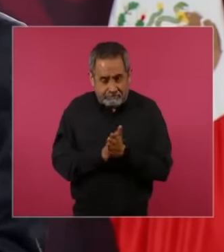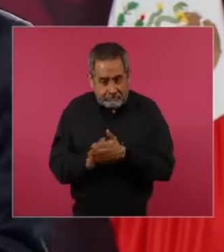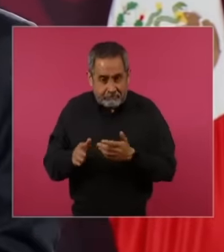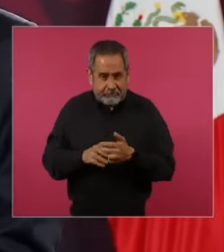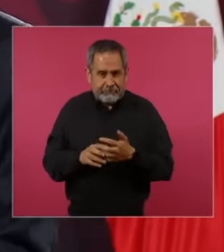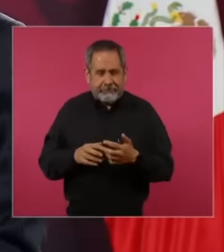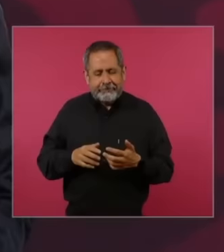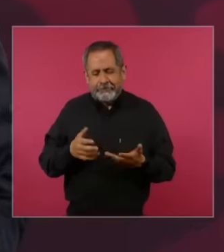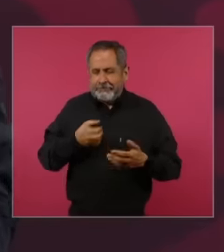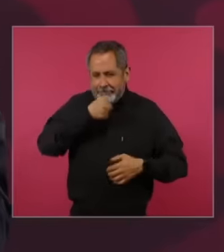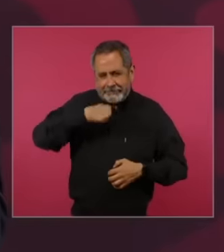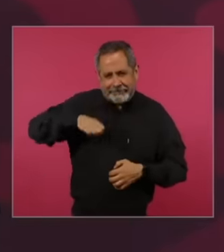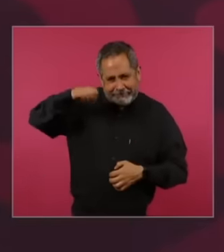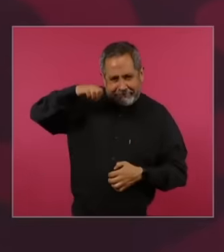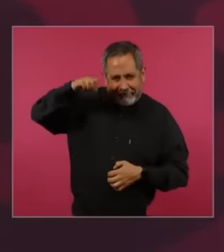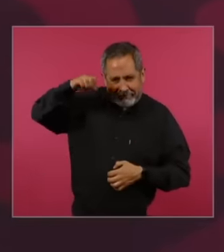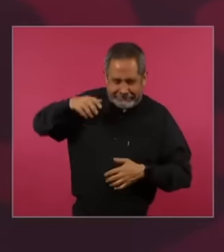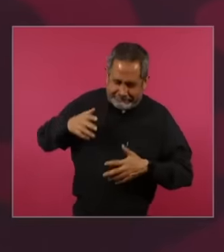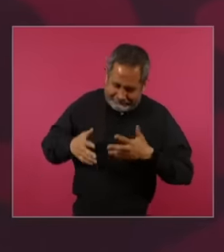llegan tan jóvenes,